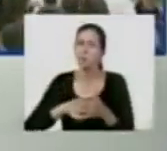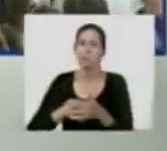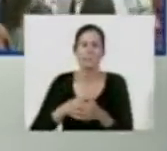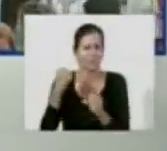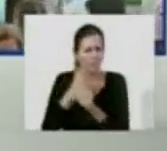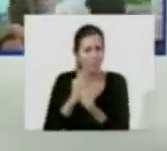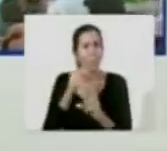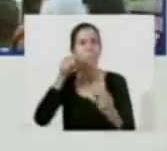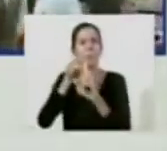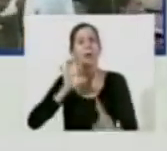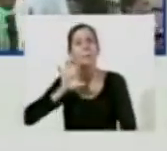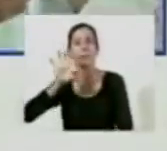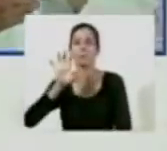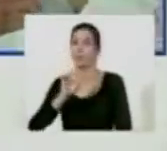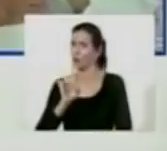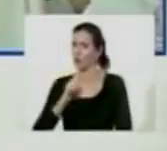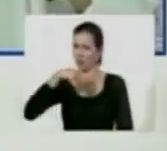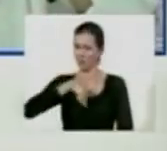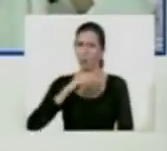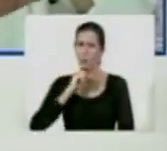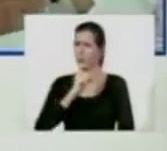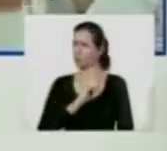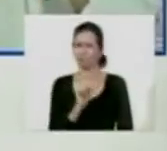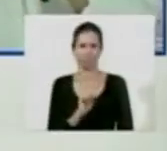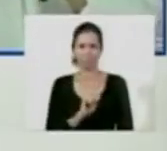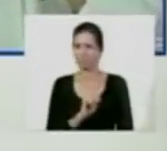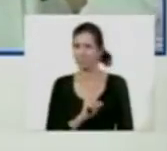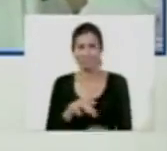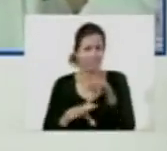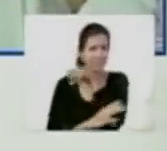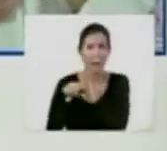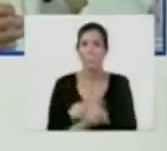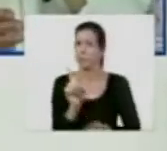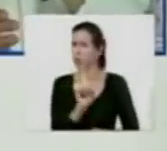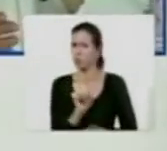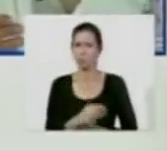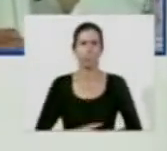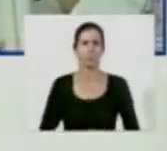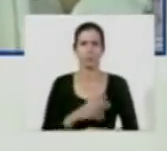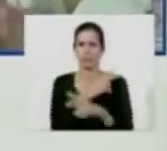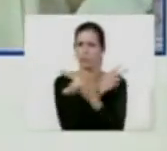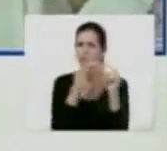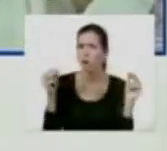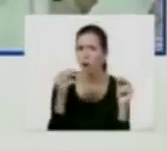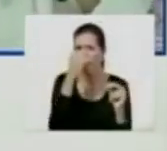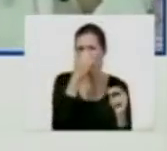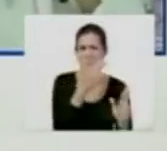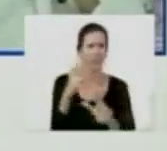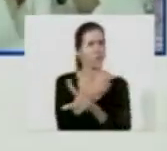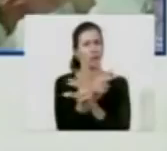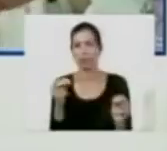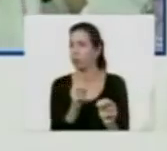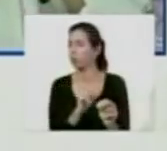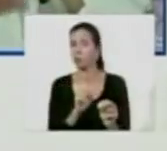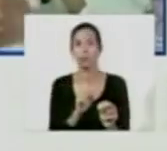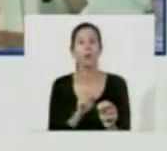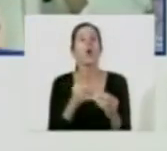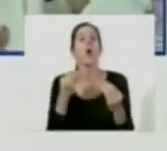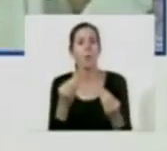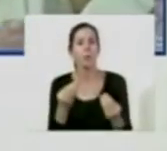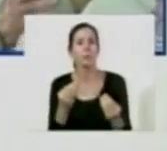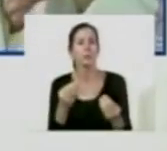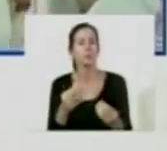el rencor, no a través de las trampas, no a las pradas de paramilitares, sino en la palabra y en el